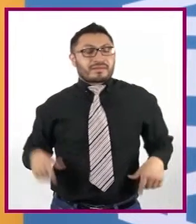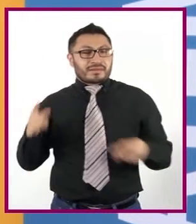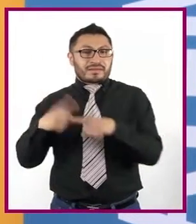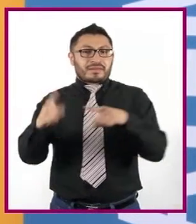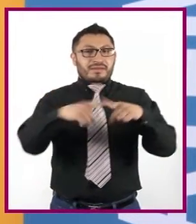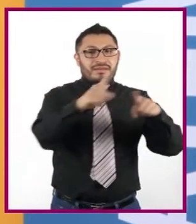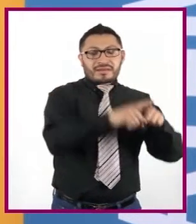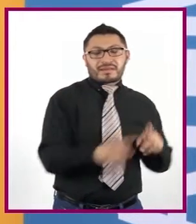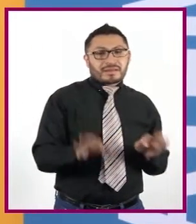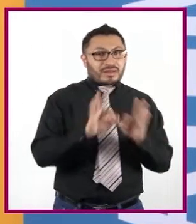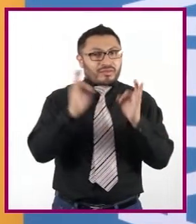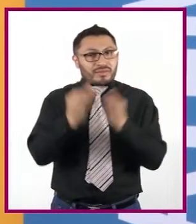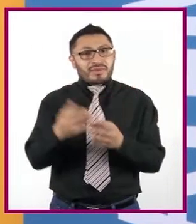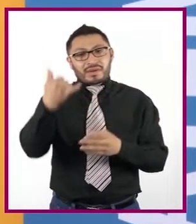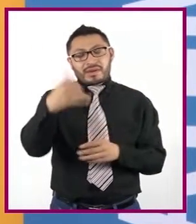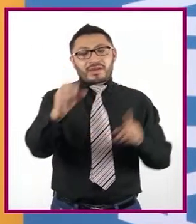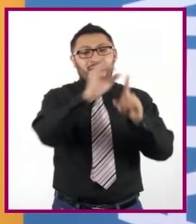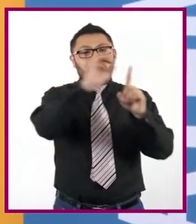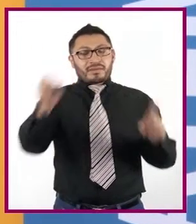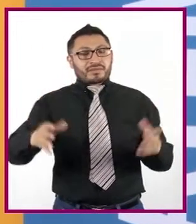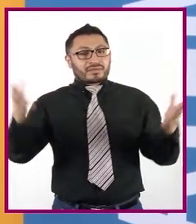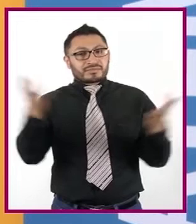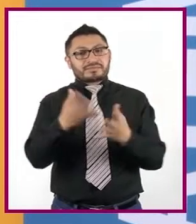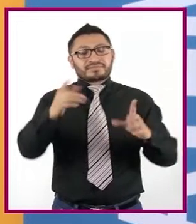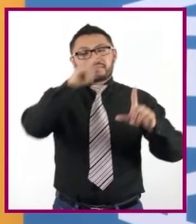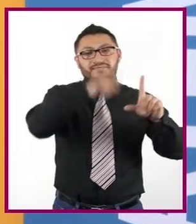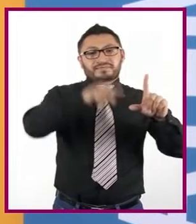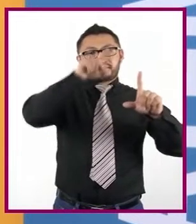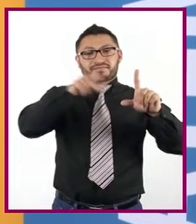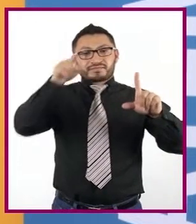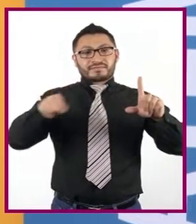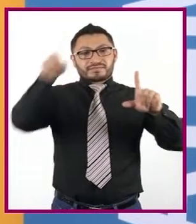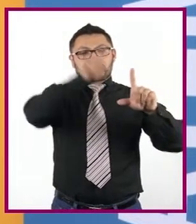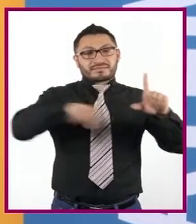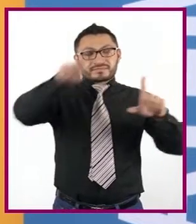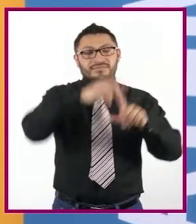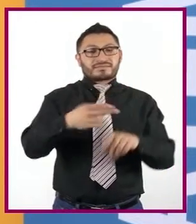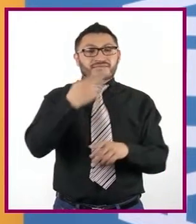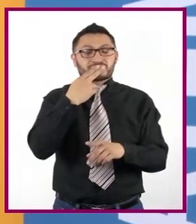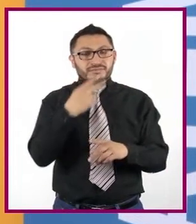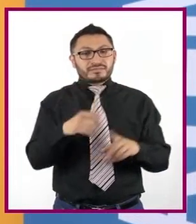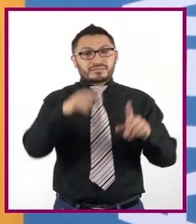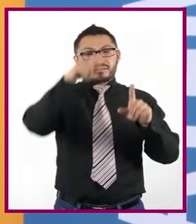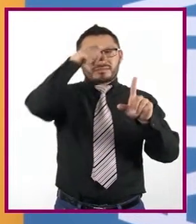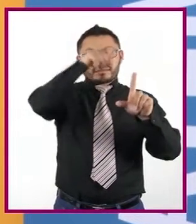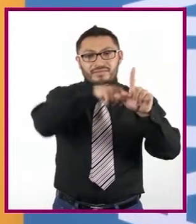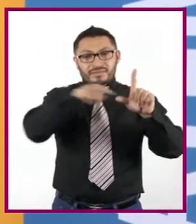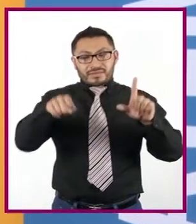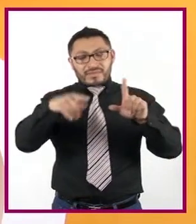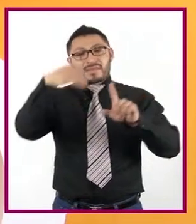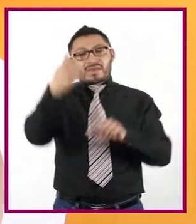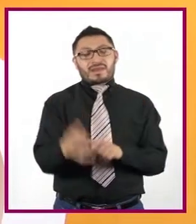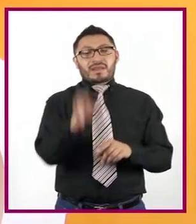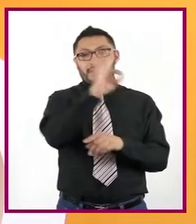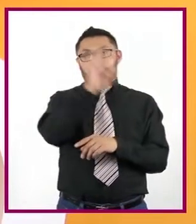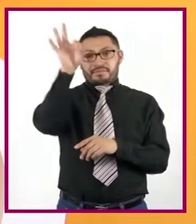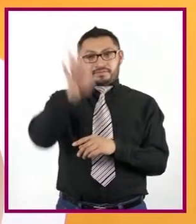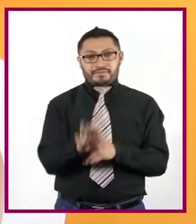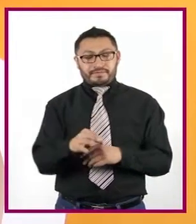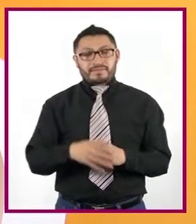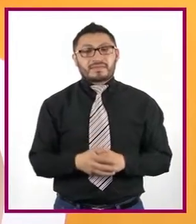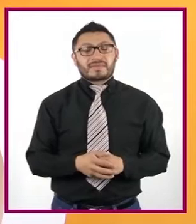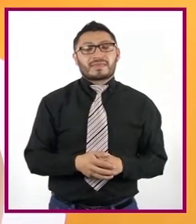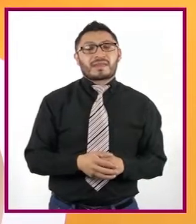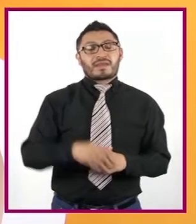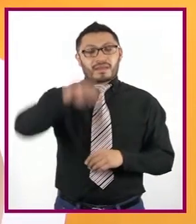medios y los organizarán para elaborar gráficas circulares utilizando ángulos y porcentajes.